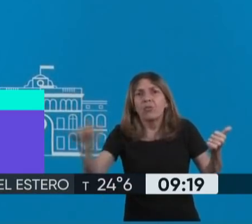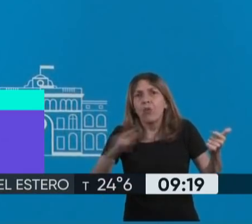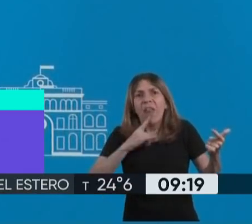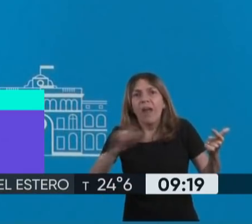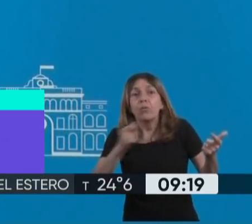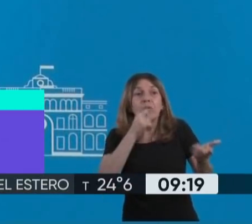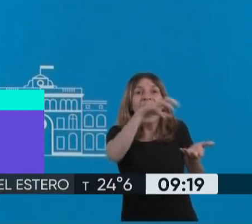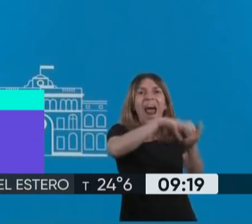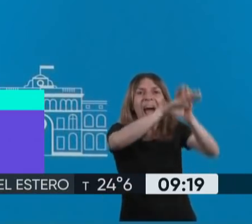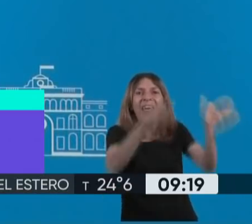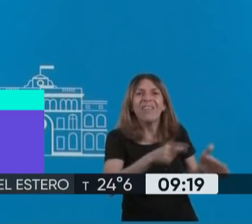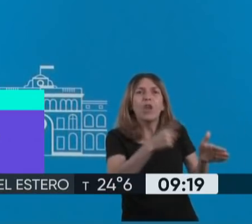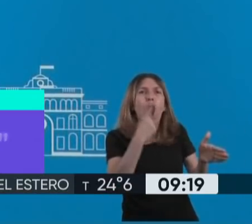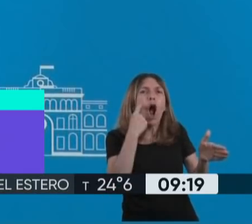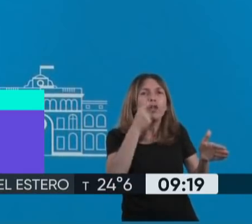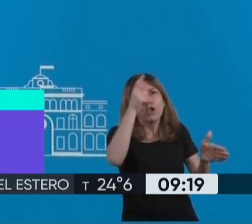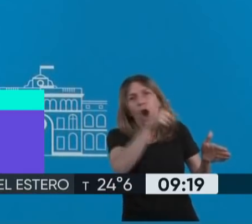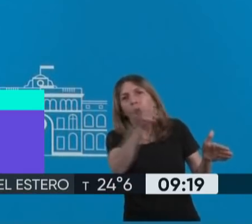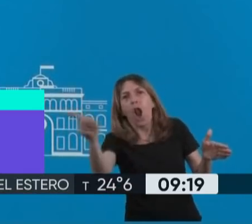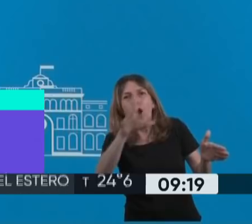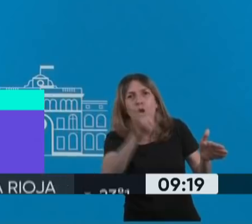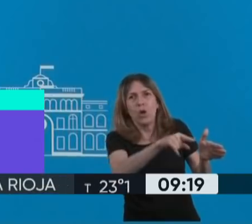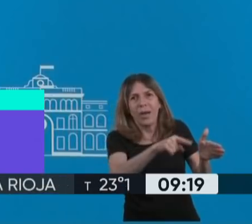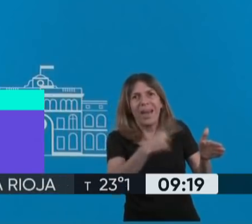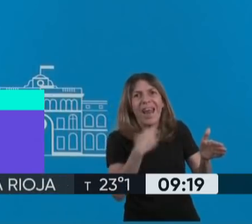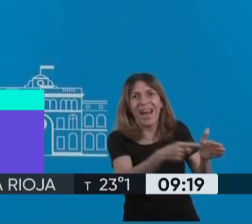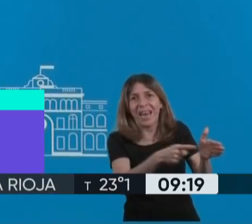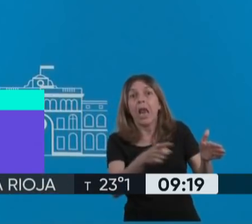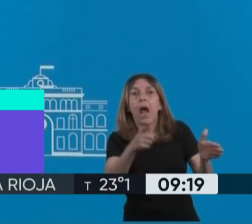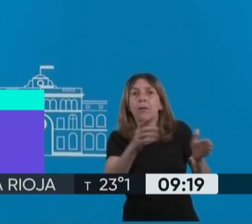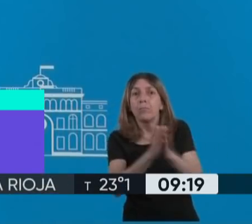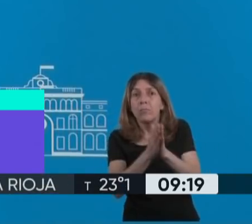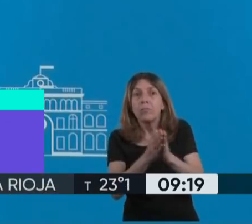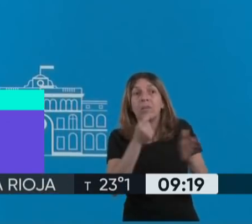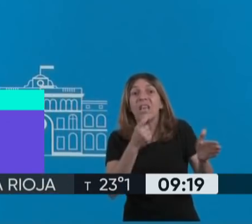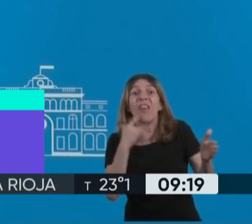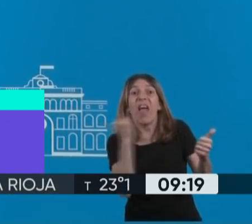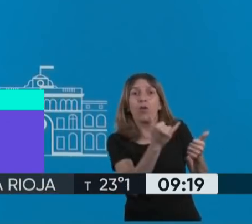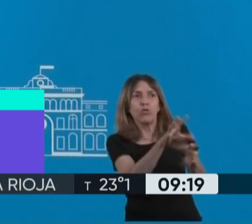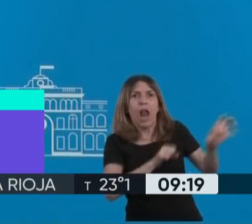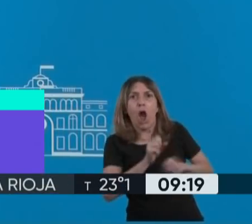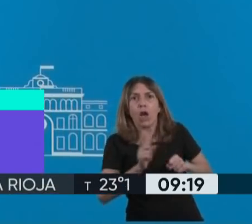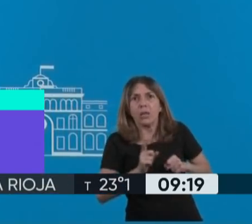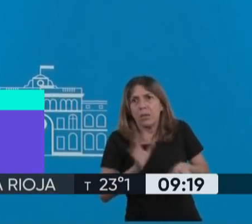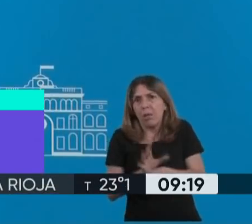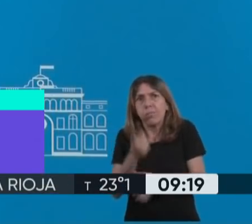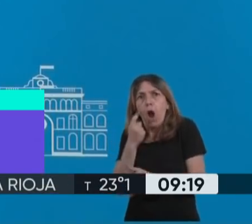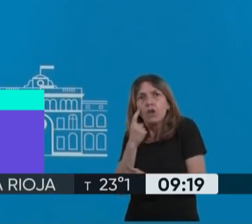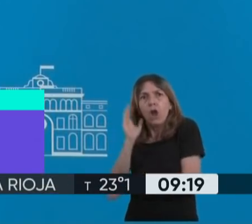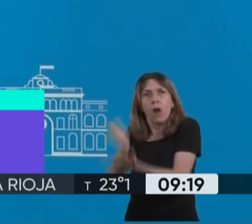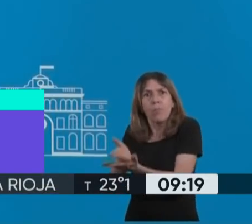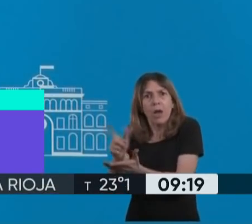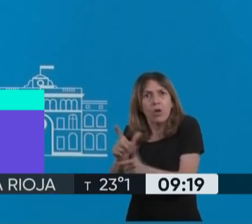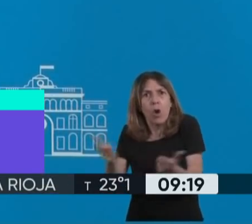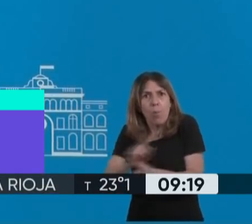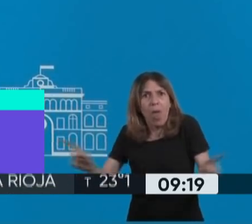no puede controlar si volvió o no volvió en ese lugar y con estas denuncias es con lo que el ente de control, que también nos parece importante